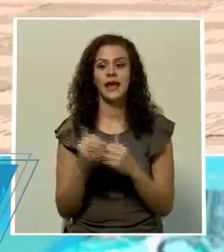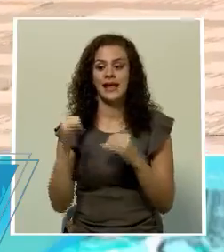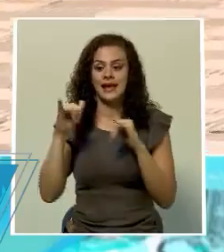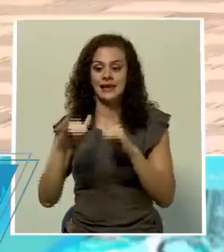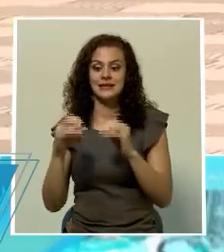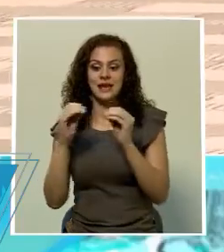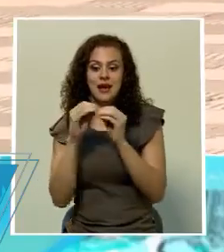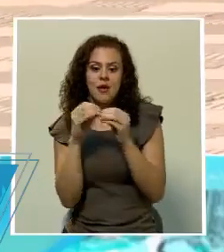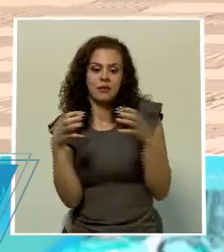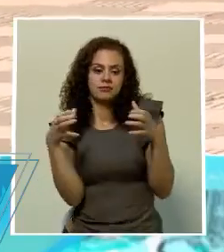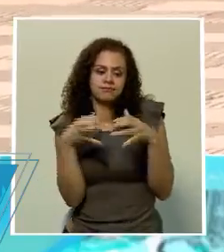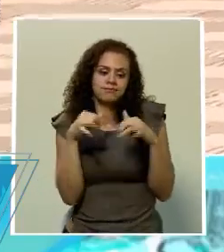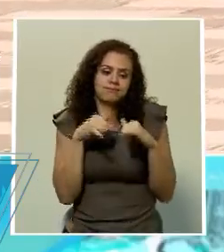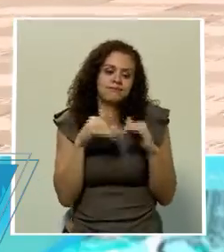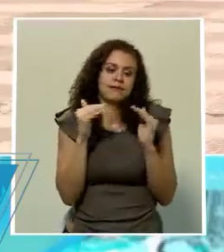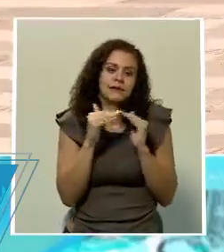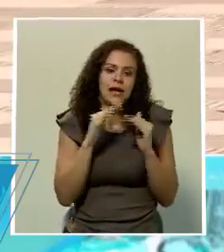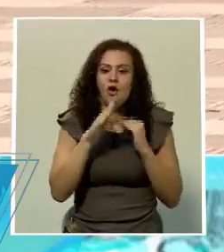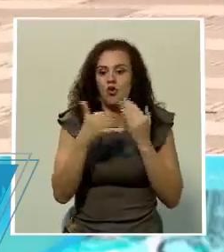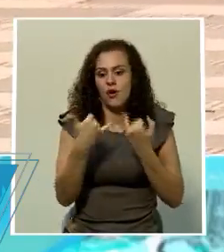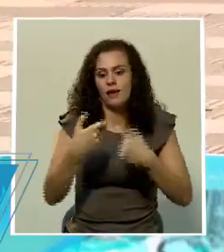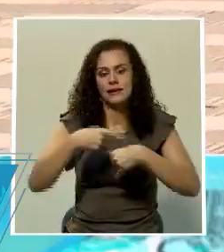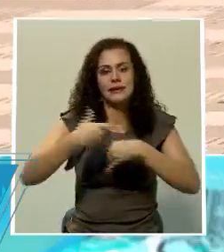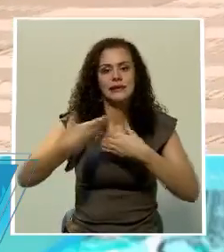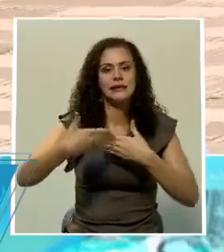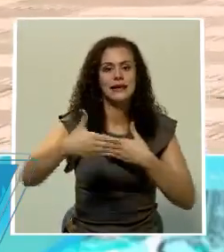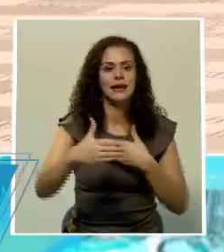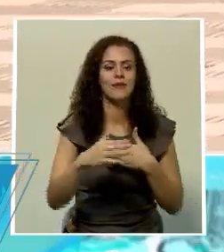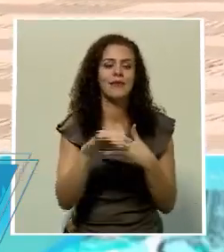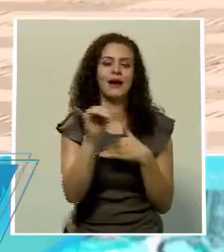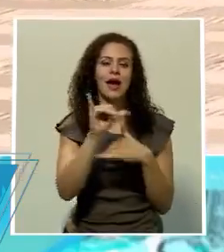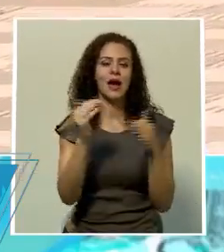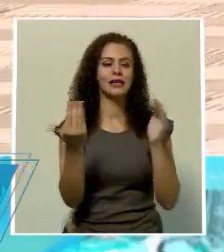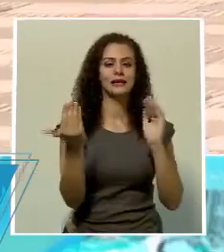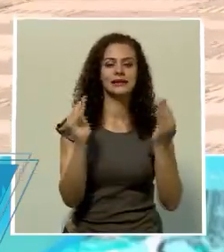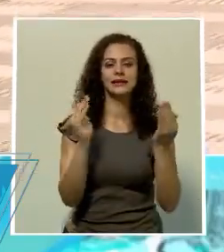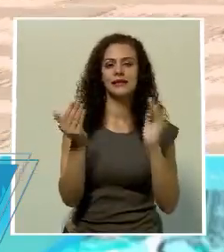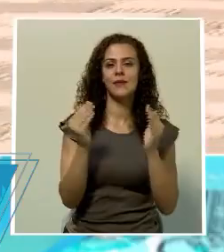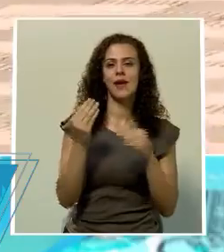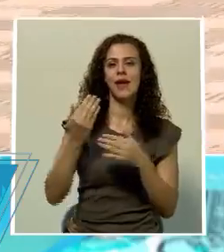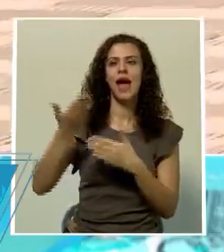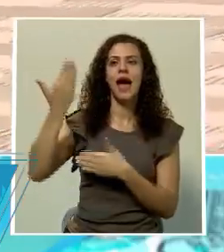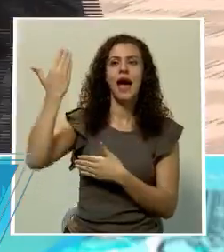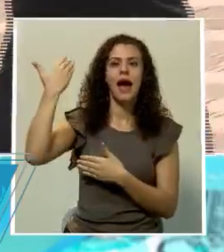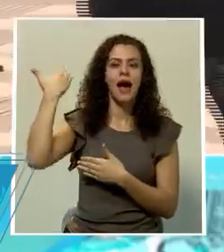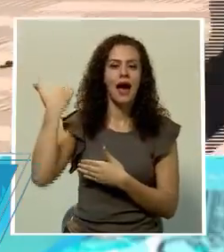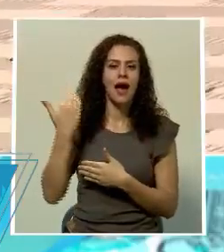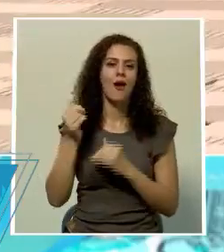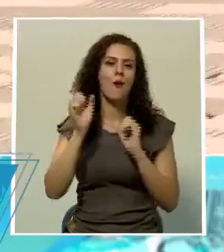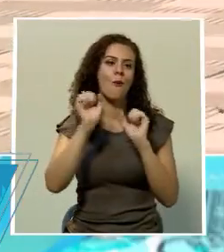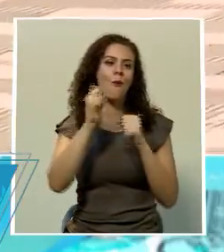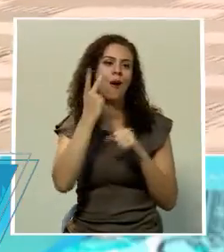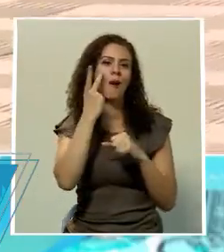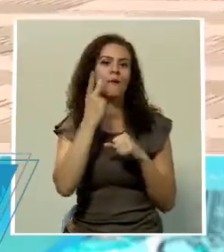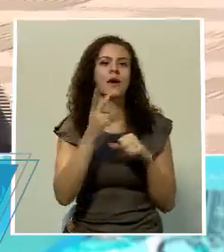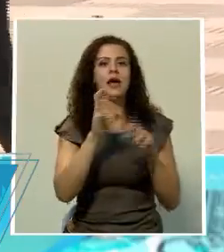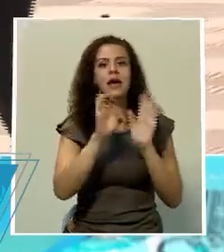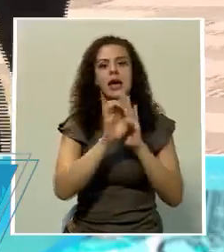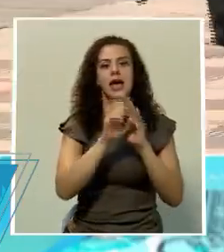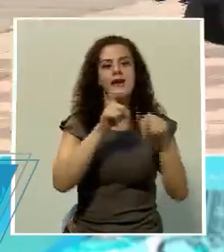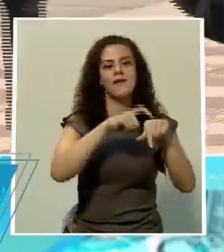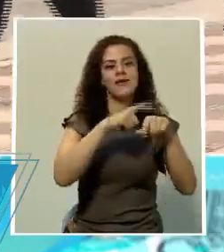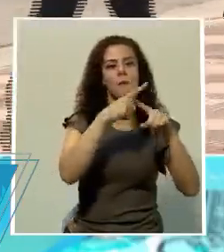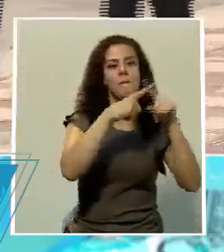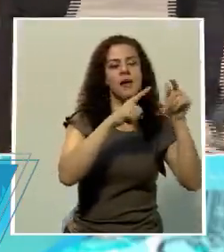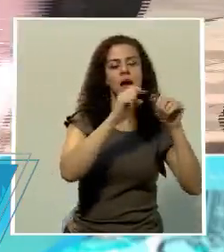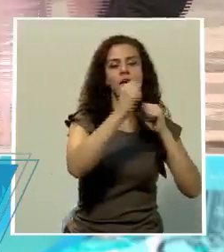están más hacinados, ¿verdad?, en todo este tiempo. Es algo muy similar a lo que anteriormente podíamos ver en mediados